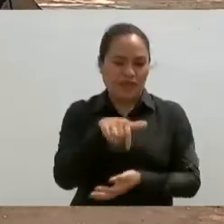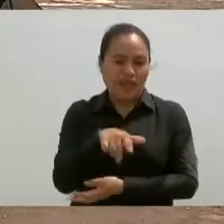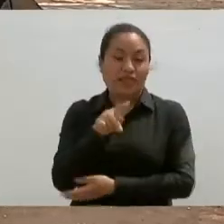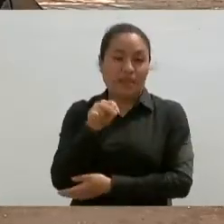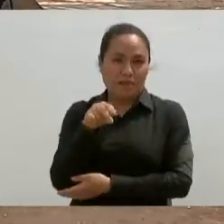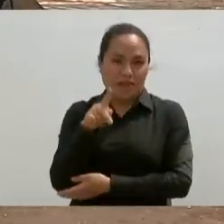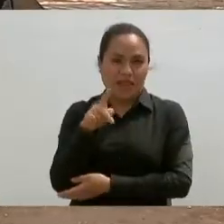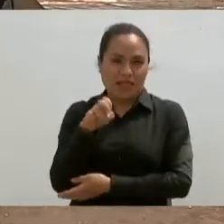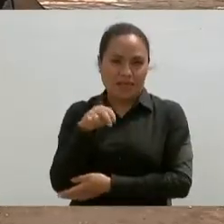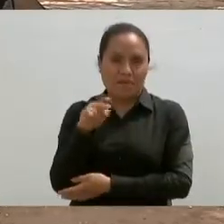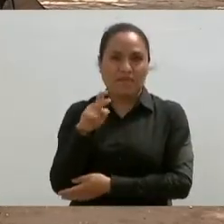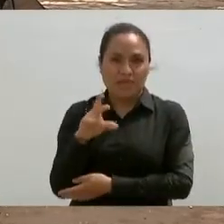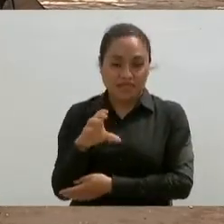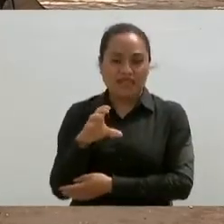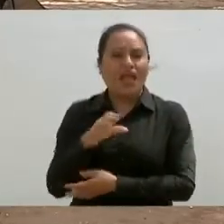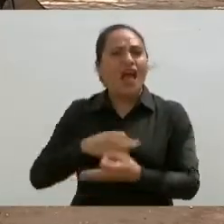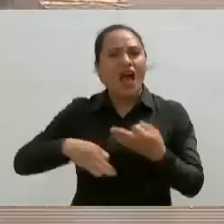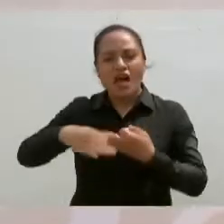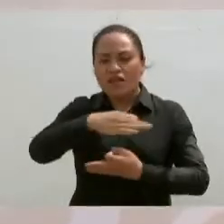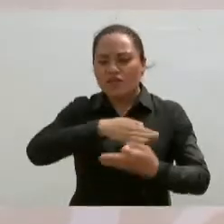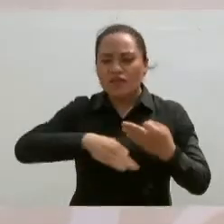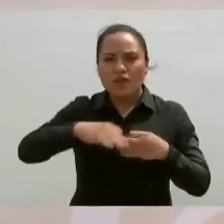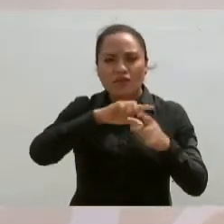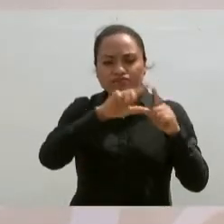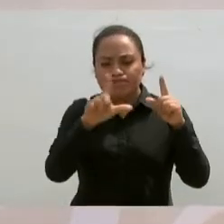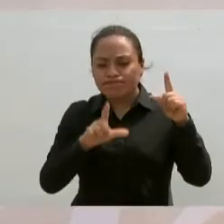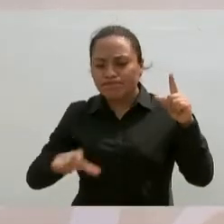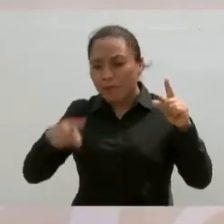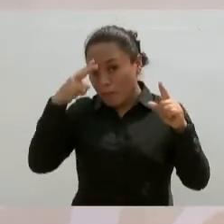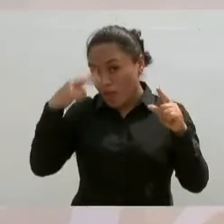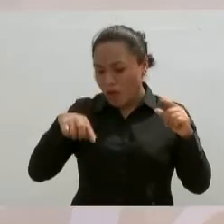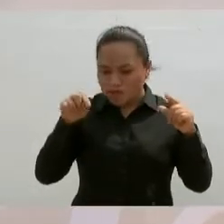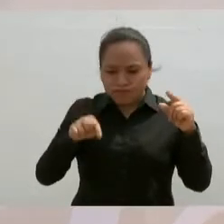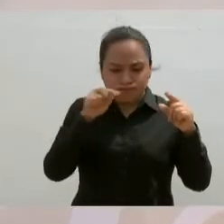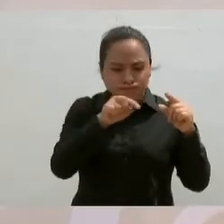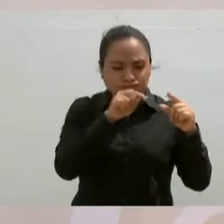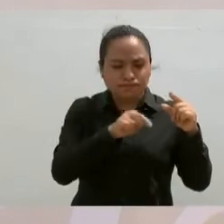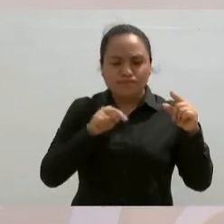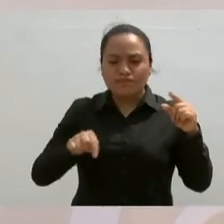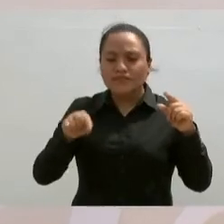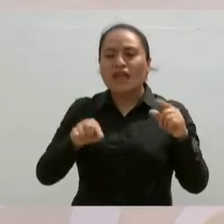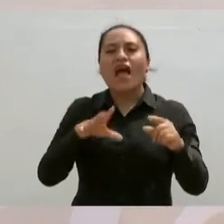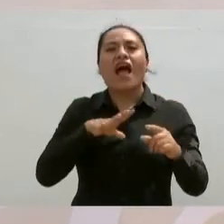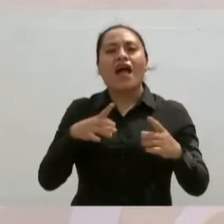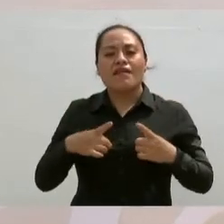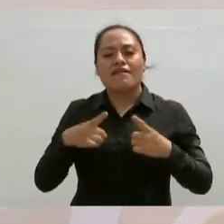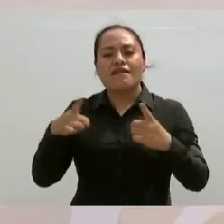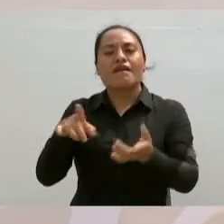A todos los municipios de México les están llegando apoyos.